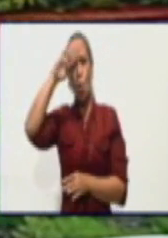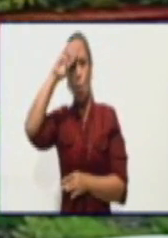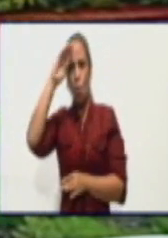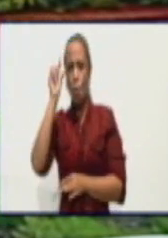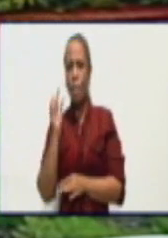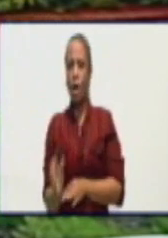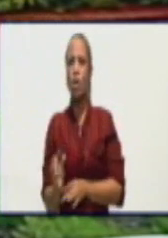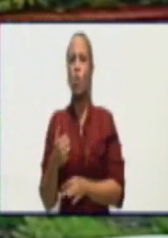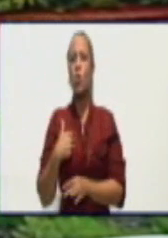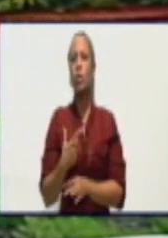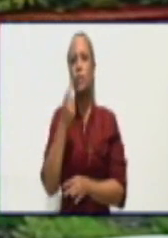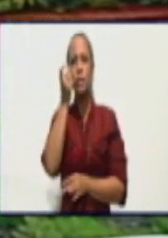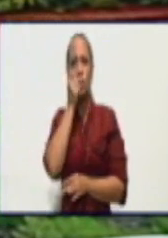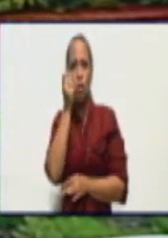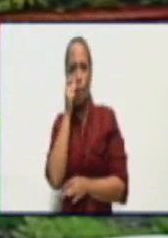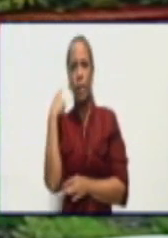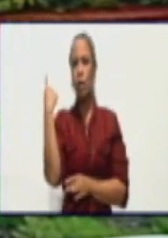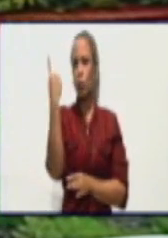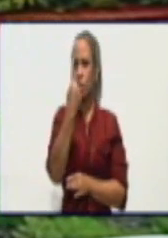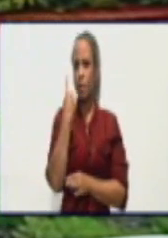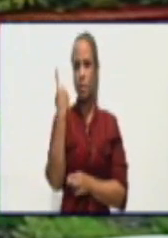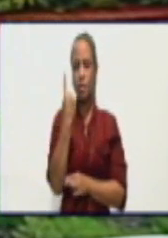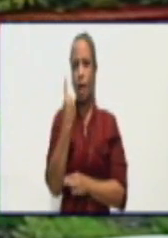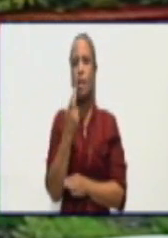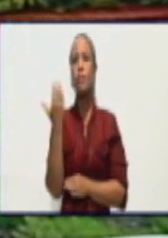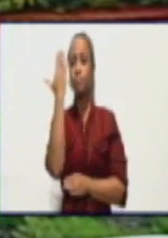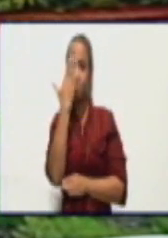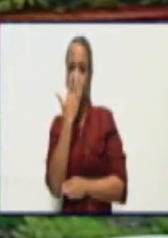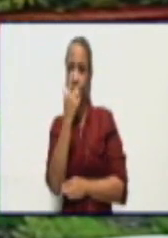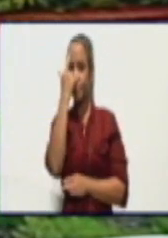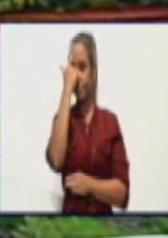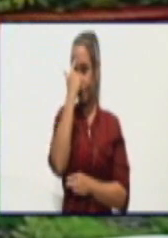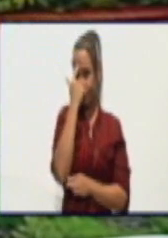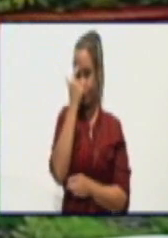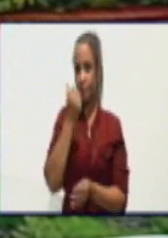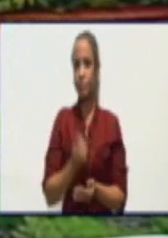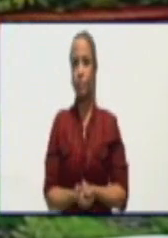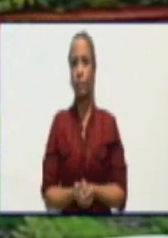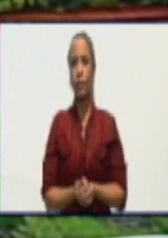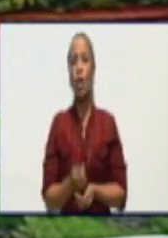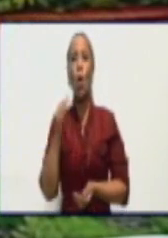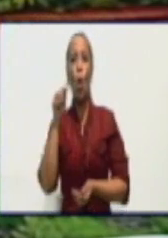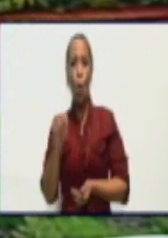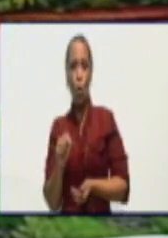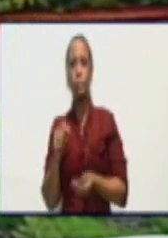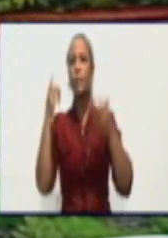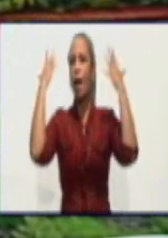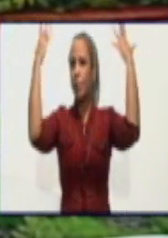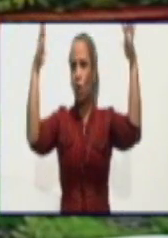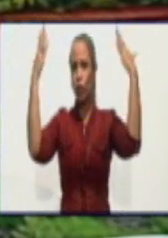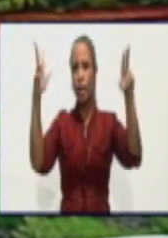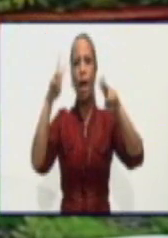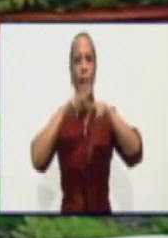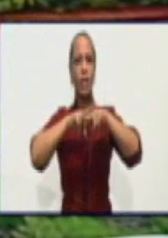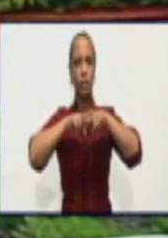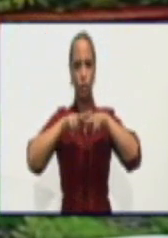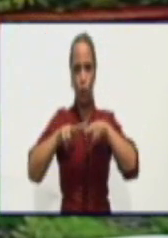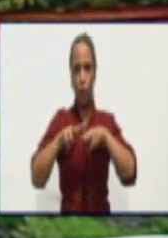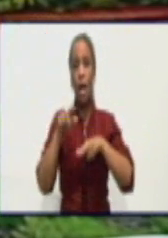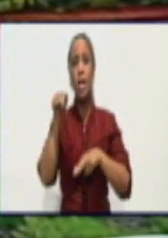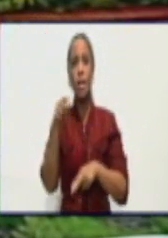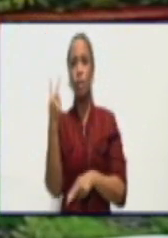latinoamericano y en hombre universal, que es Ernesto Guevara de la Serna. Hoy vamos a aplaudir a la historia y a estos